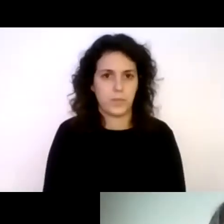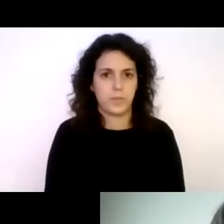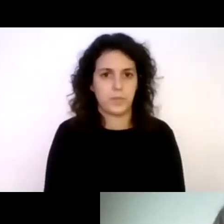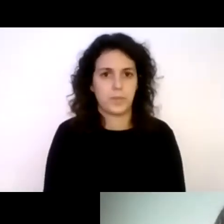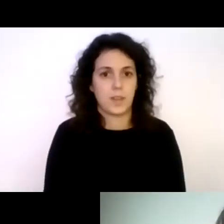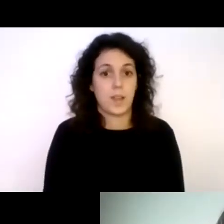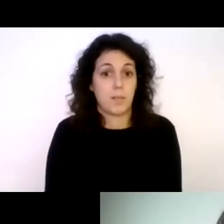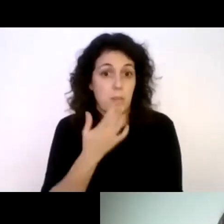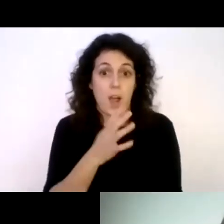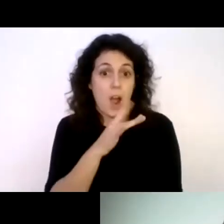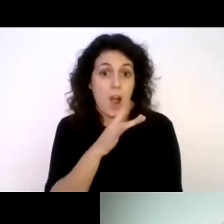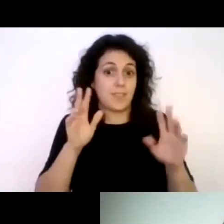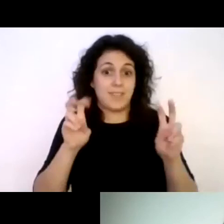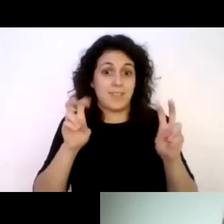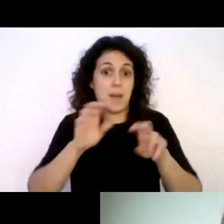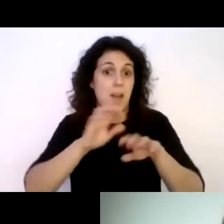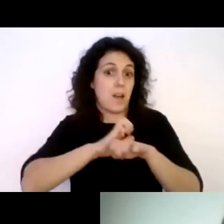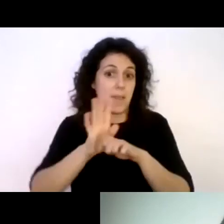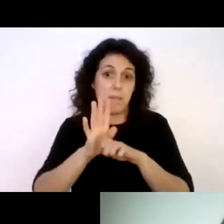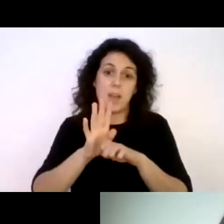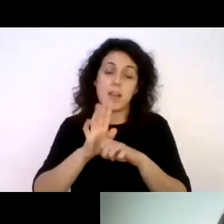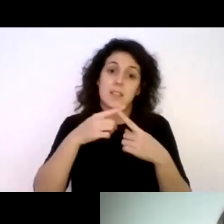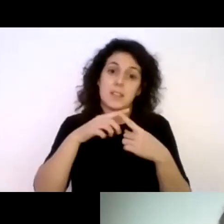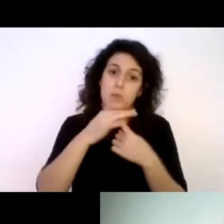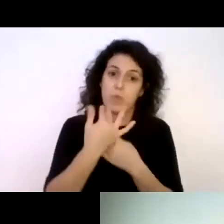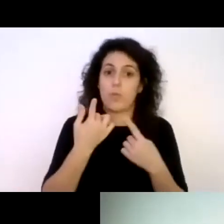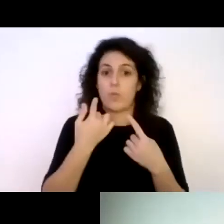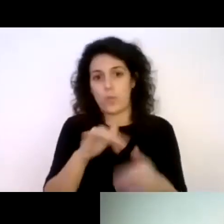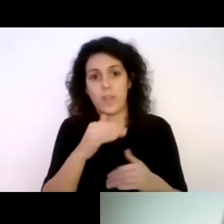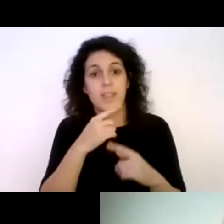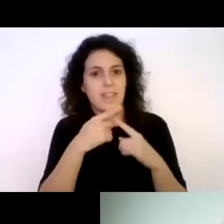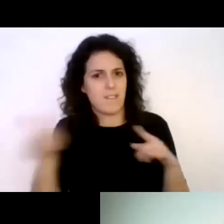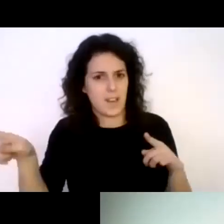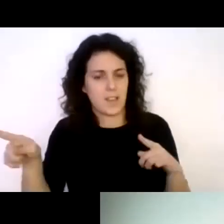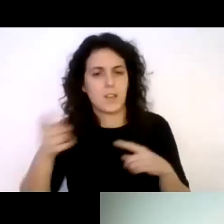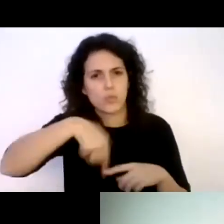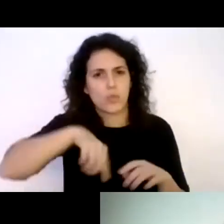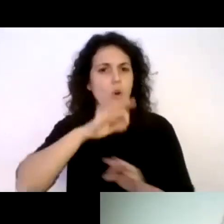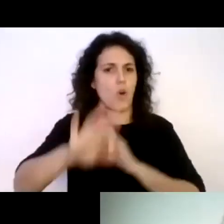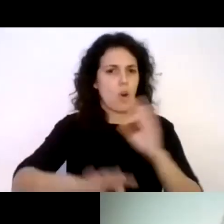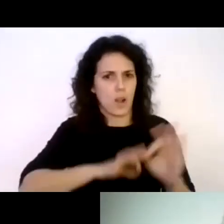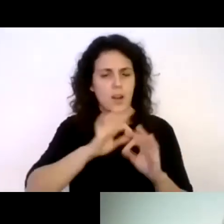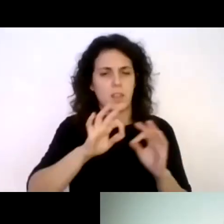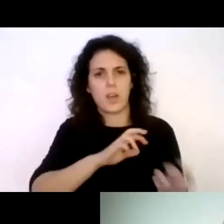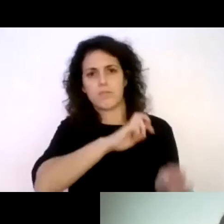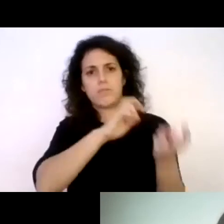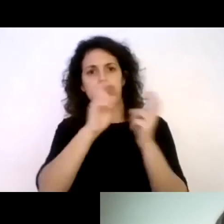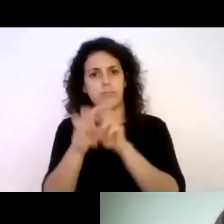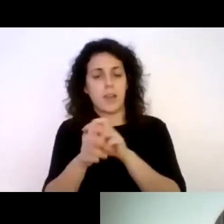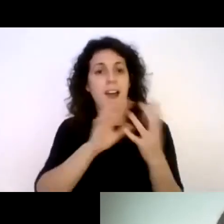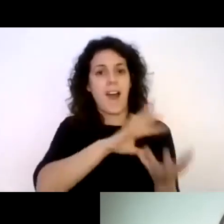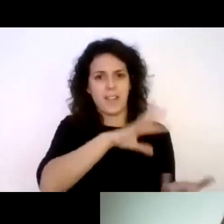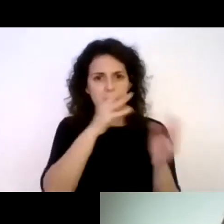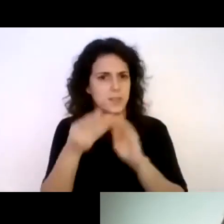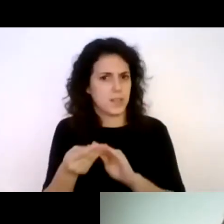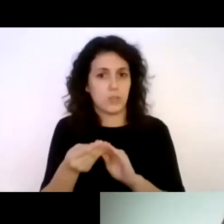Ahora, con el tema de la pandemia, es diferente. También hemos tenido que reorganizarnos y reinventarnos, pero antes